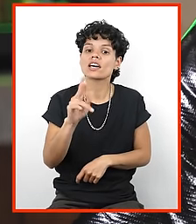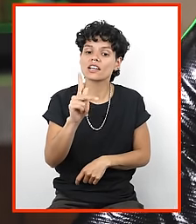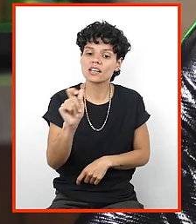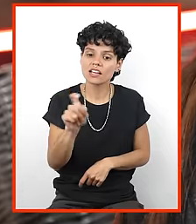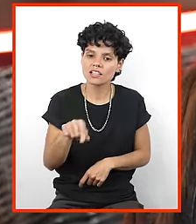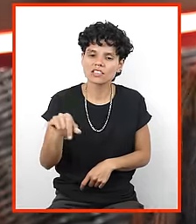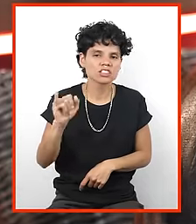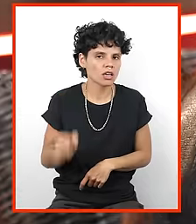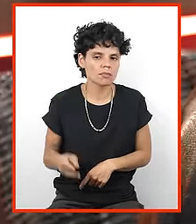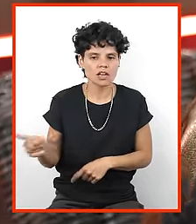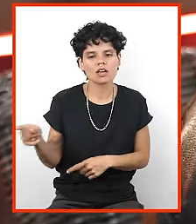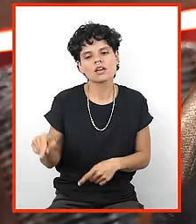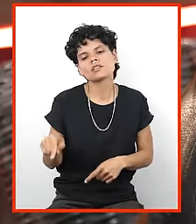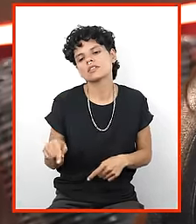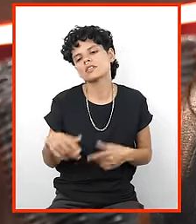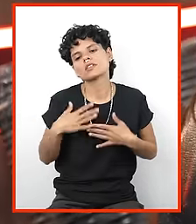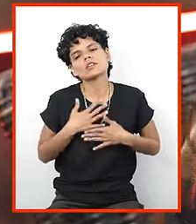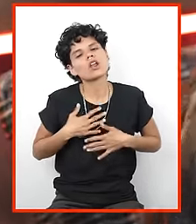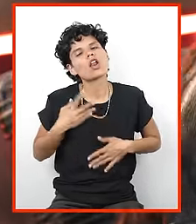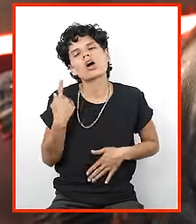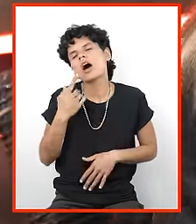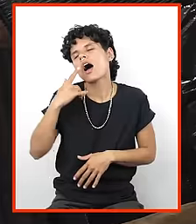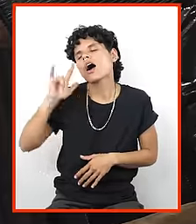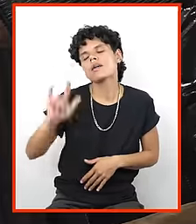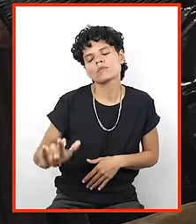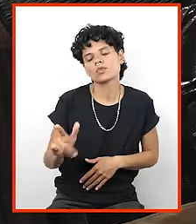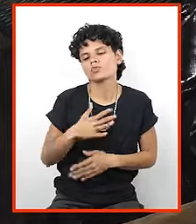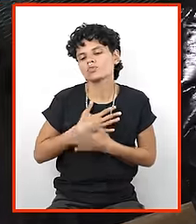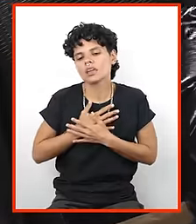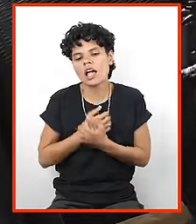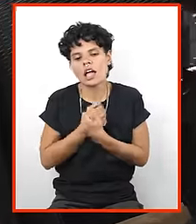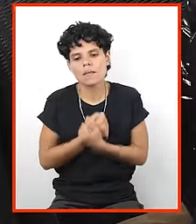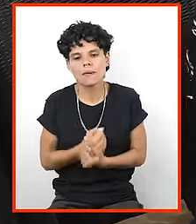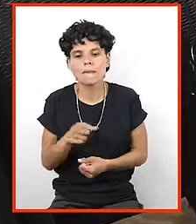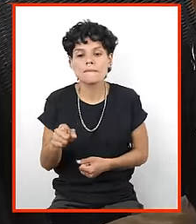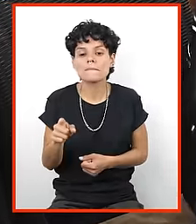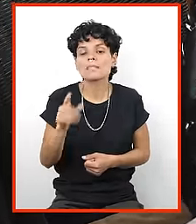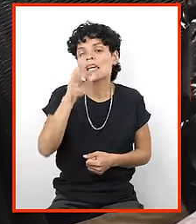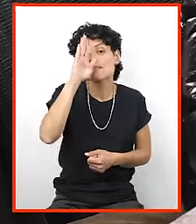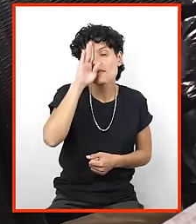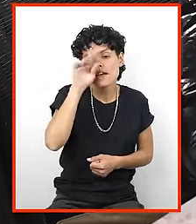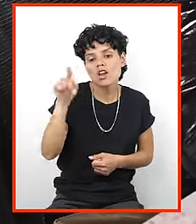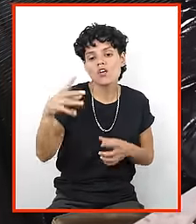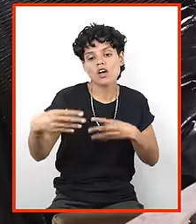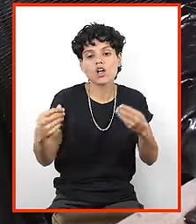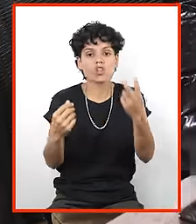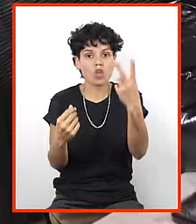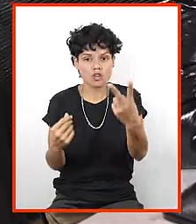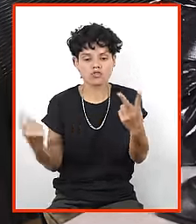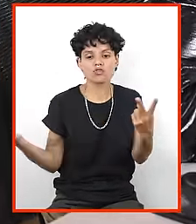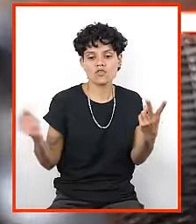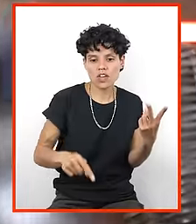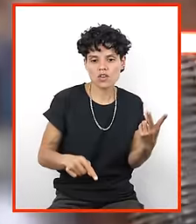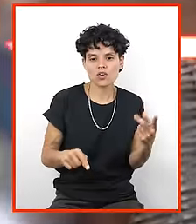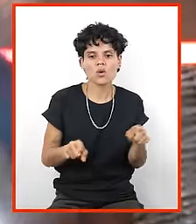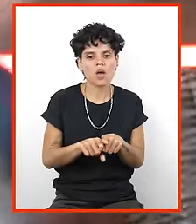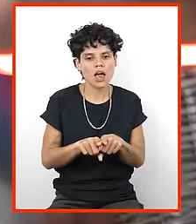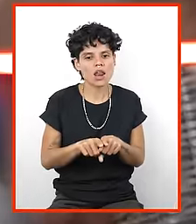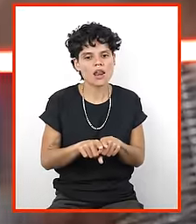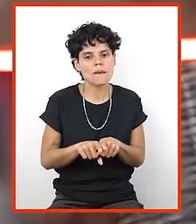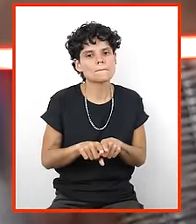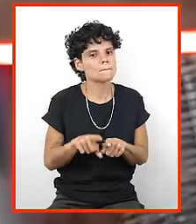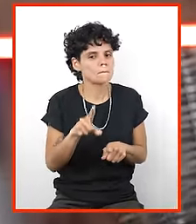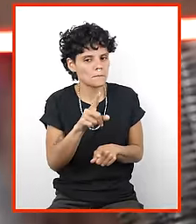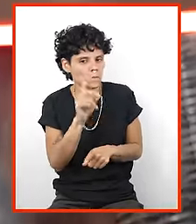Siempre te vemos con Farca. No, Farca. El Farca es lo máximo. Y además, ¿sabéis qué? Cuando vengo con el Farca y el Bully, como que él aprende mucho